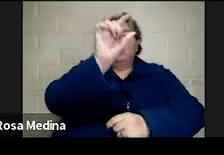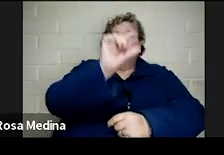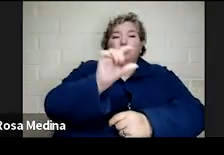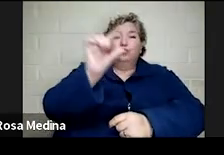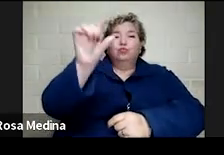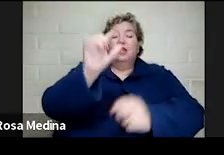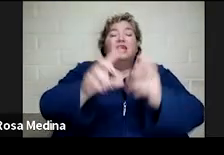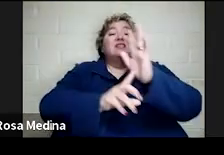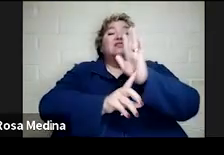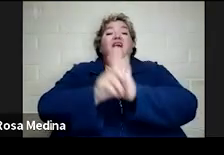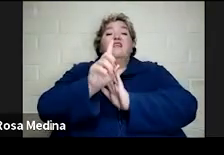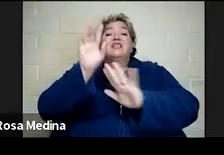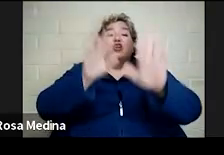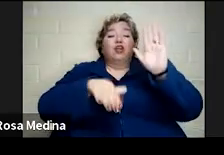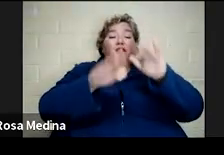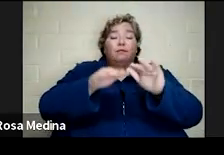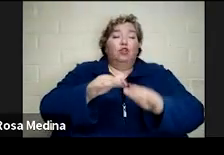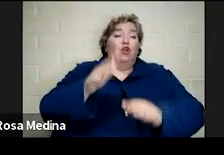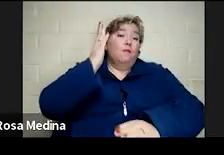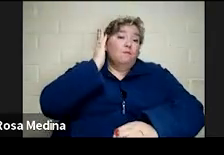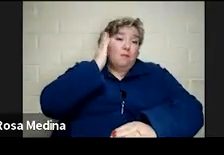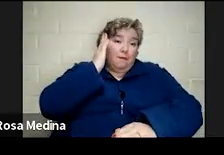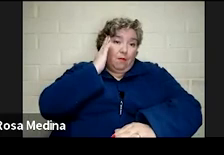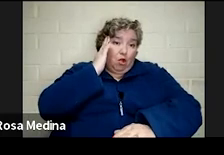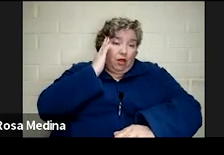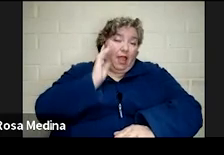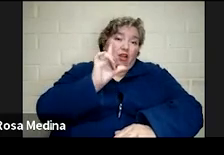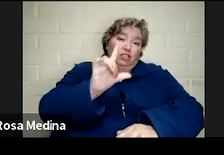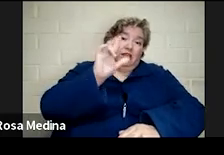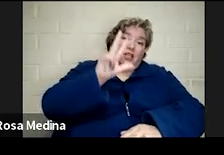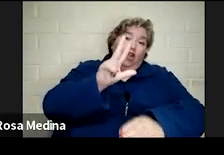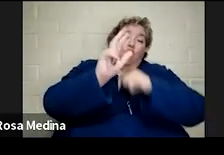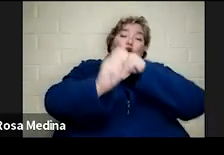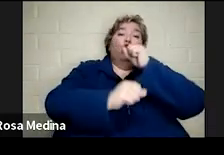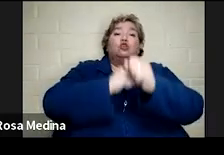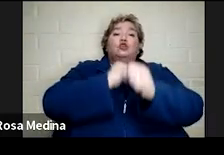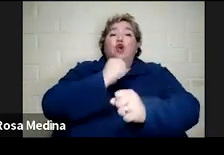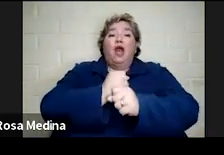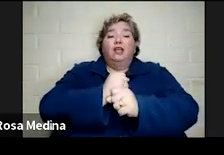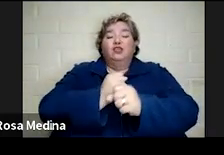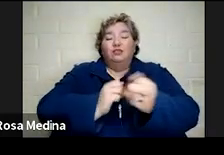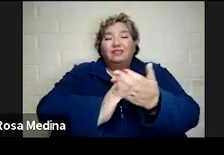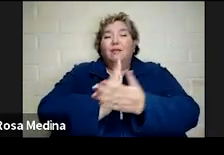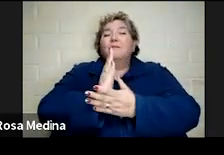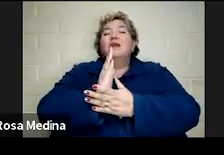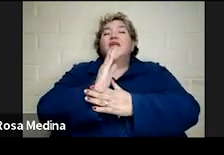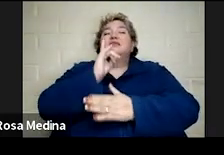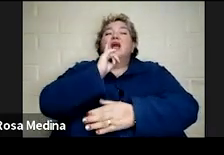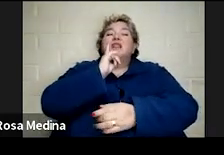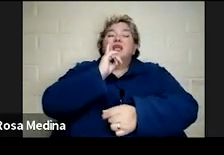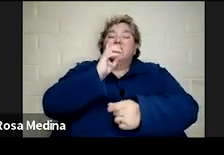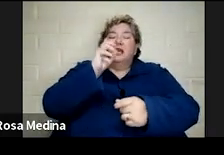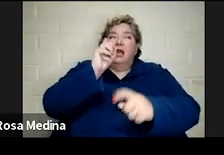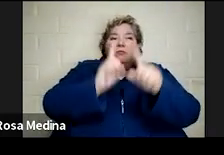dependiendo de la edad. Por ejemplo, en la memoria, recién a los 7, 8 años empezamos a tener como estrategias que salen espontáneamente, pero